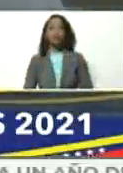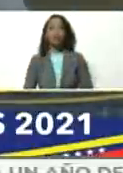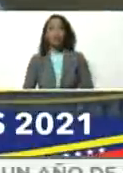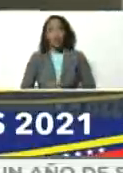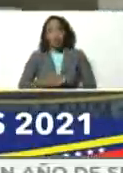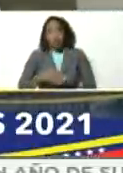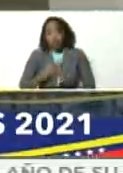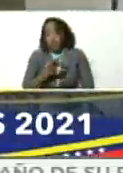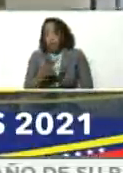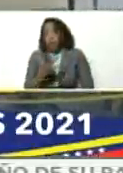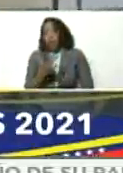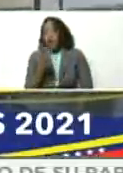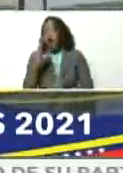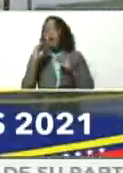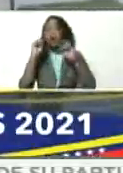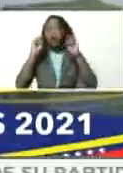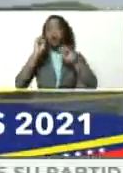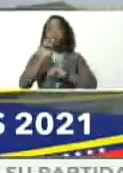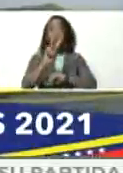Pudiéramos hablar de dos victorias.